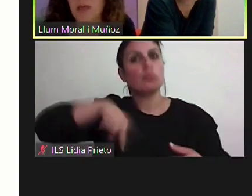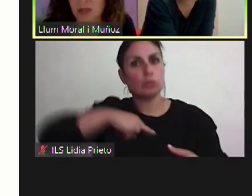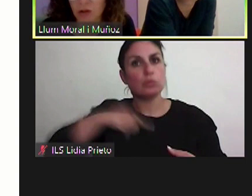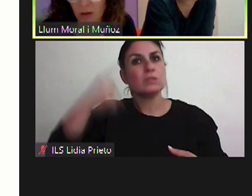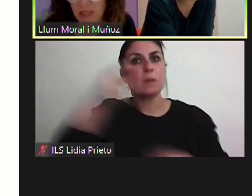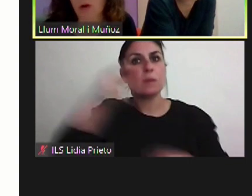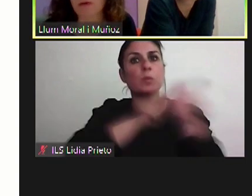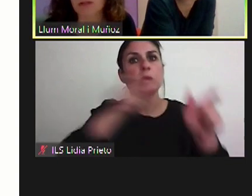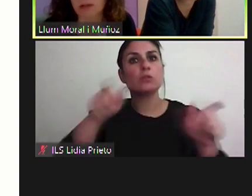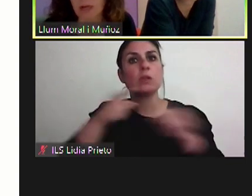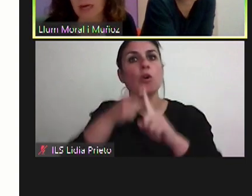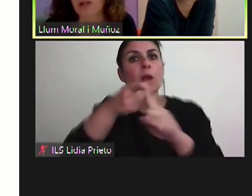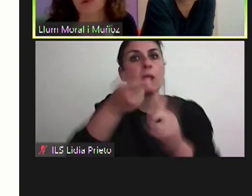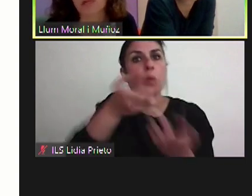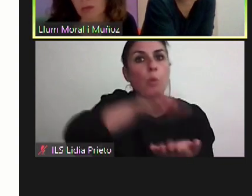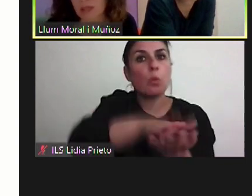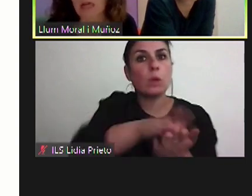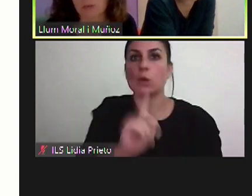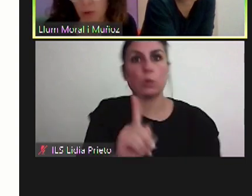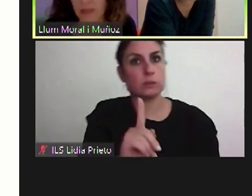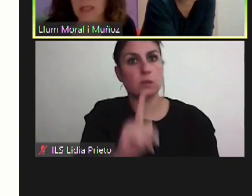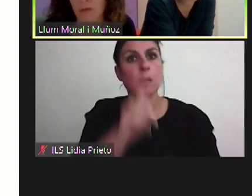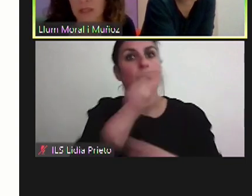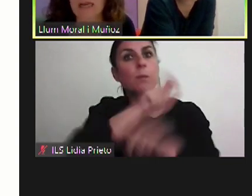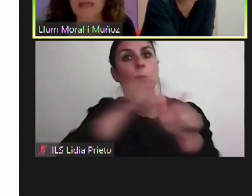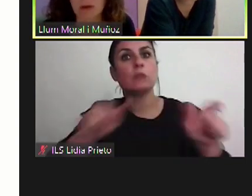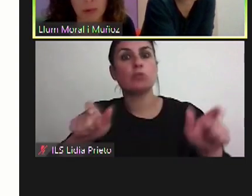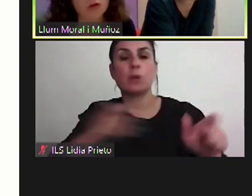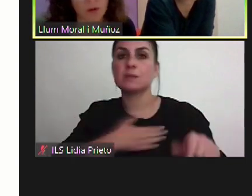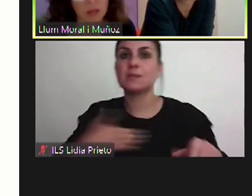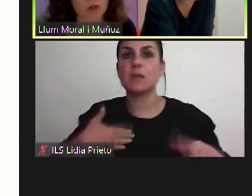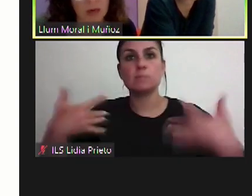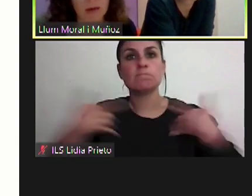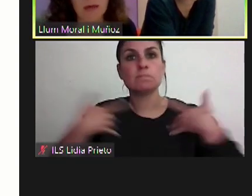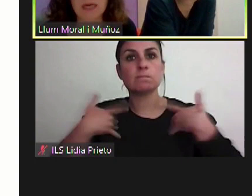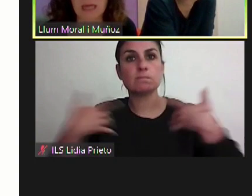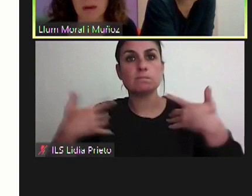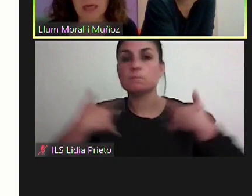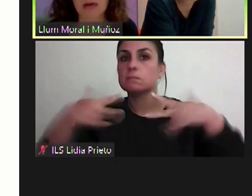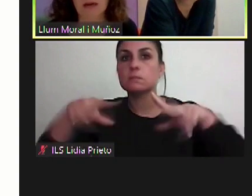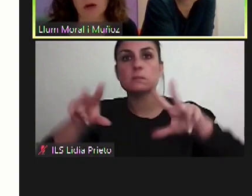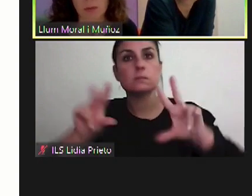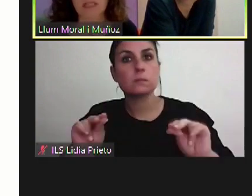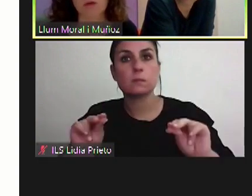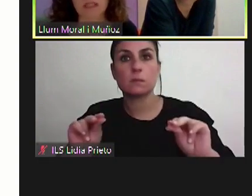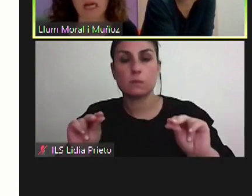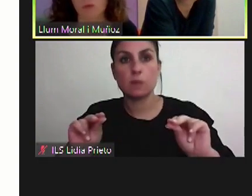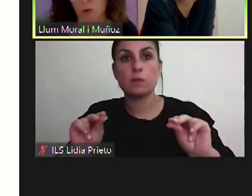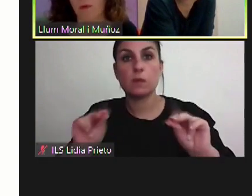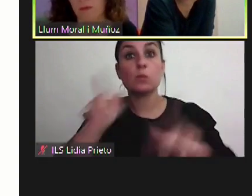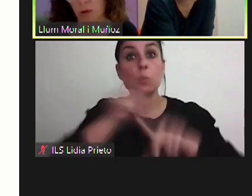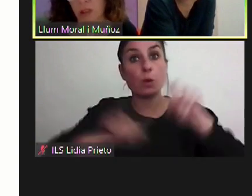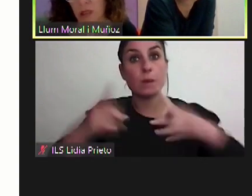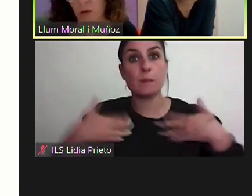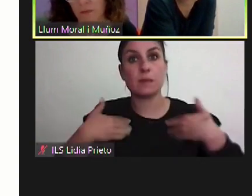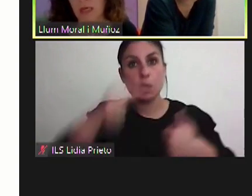sufrir. Y eso le pasa a la gente con problemas de salud mental y sin problemas de salud mental, pero el sufrimiento está ahí. Y en los problemas de salud mental hay